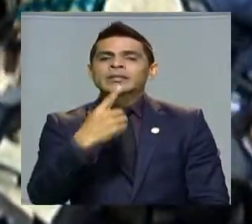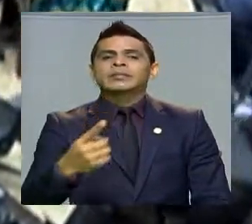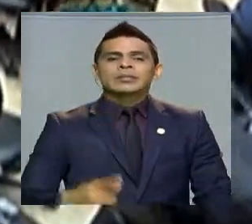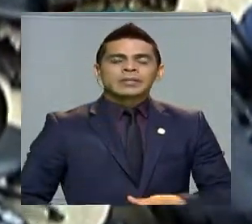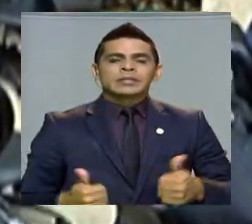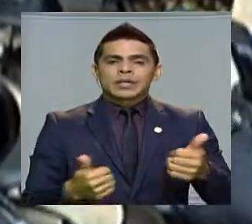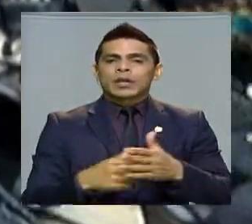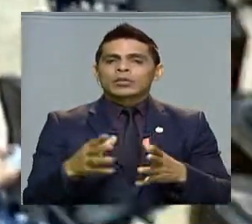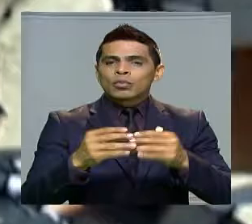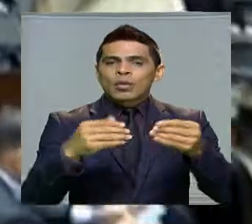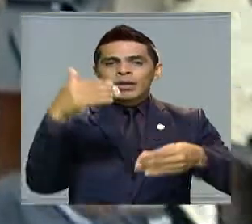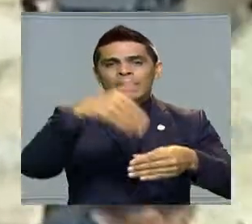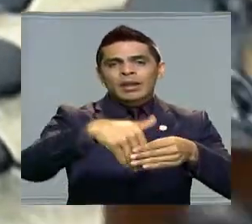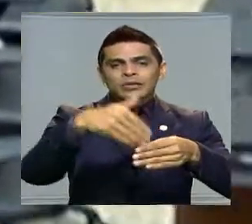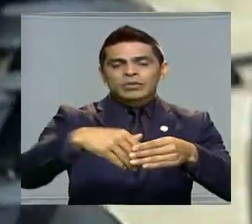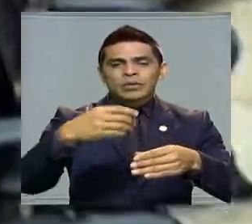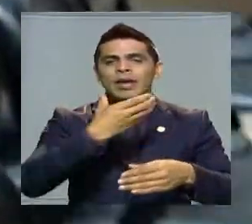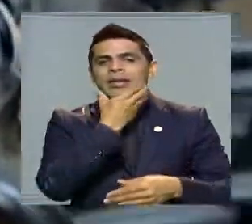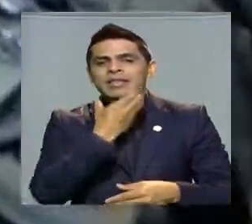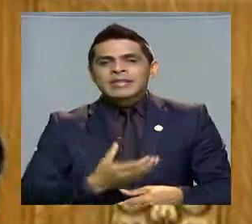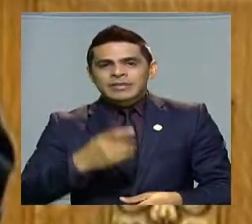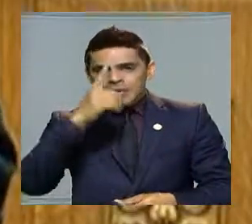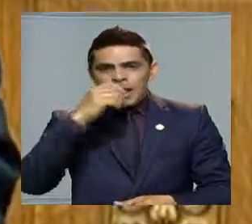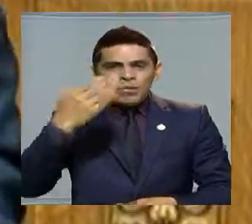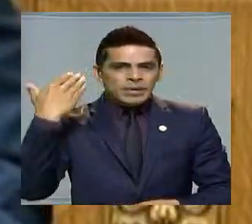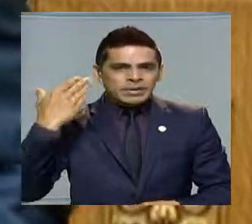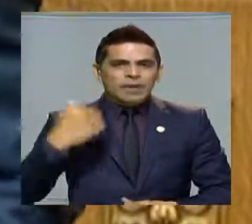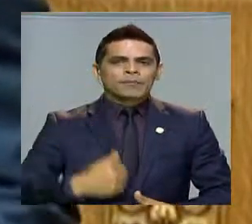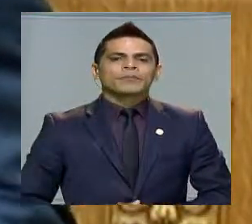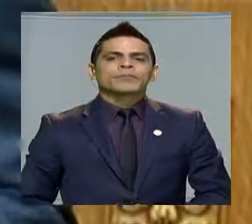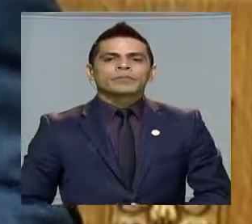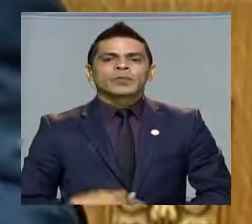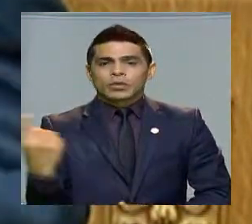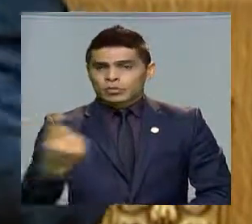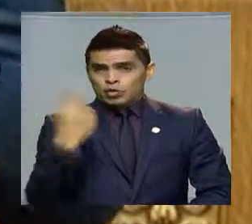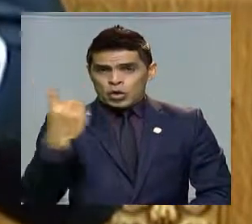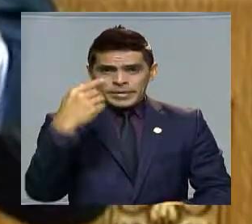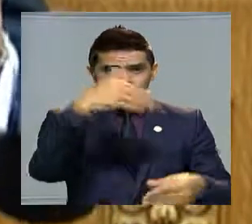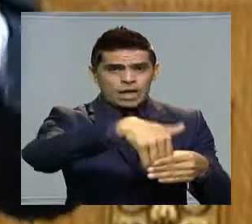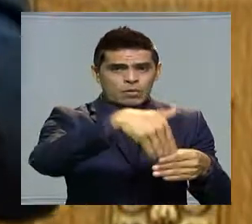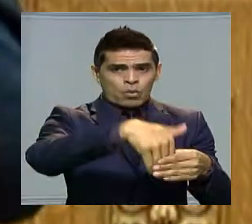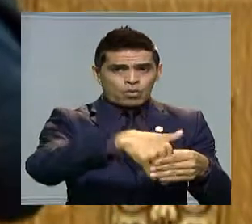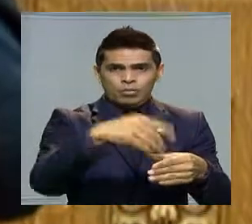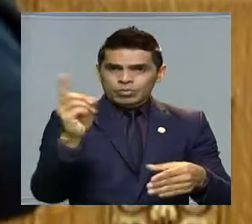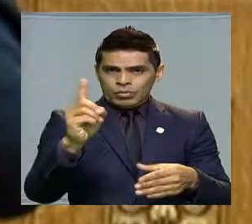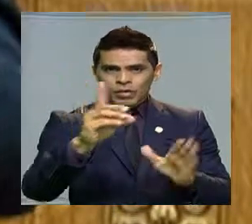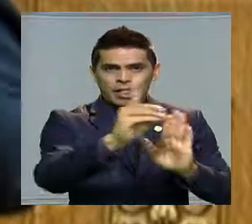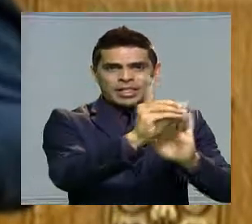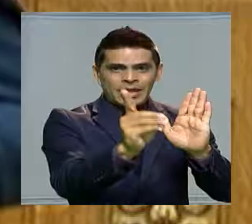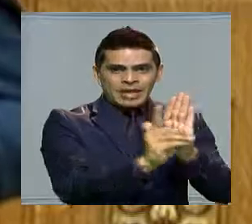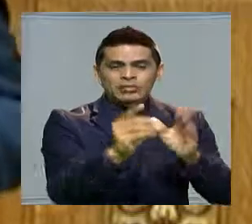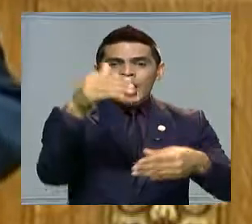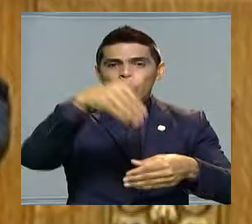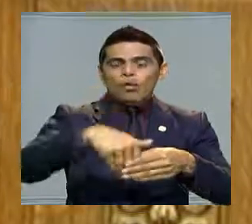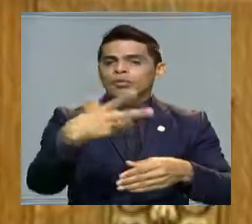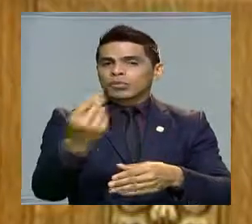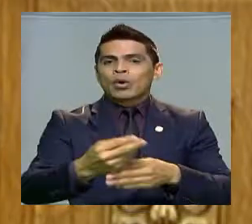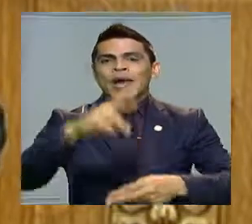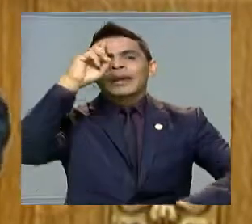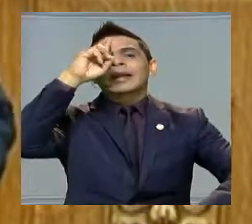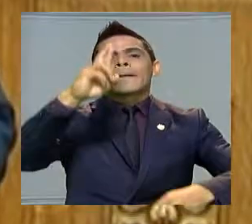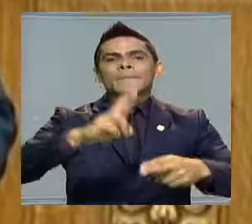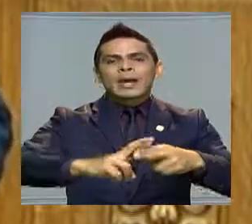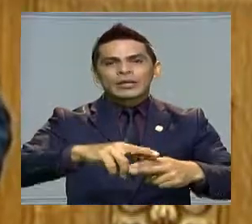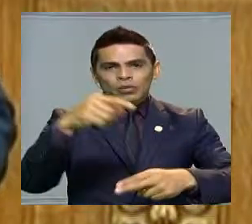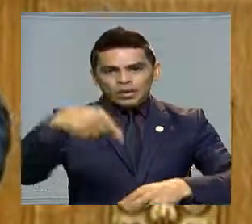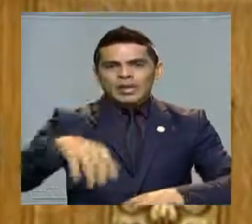comicios tenían que realizarse en diciembre del pasado año. No solo el voto, no solamente es el derecho al voto, el respeto a los poderes públicos, como es